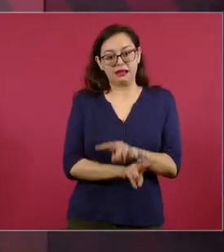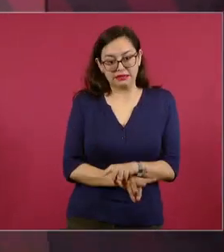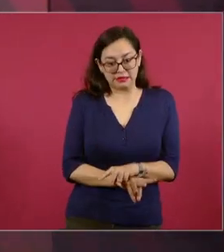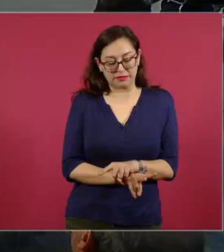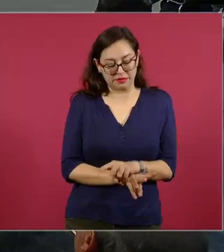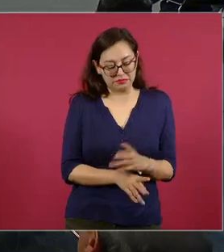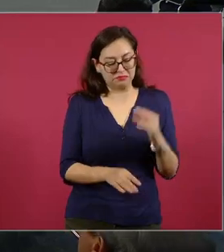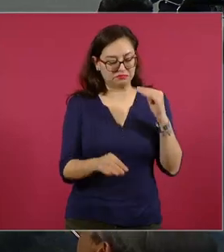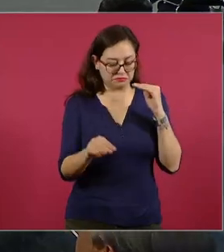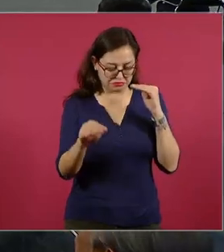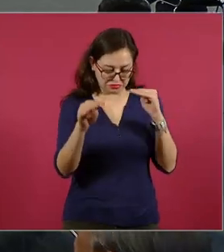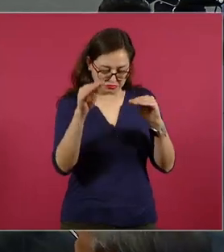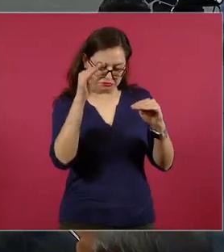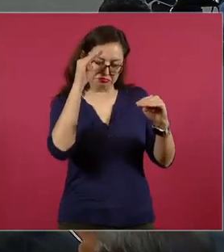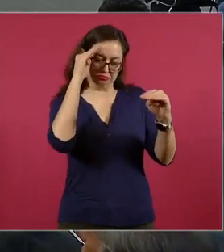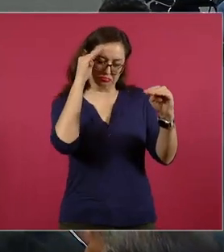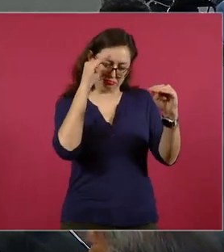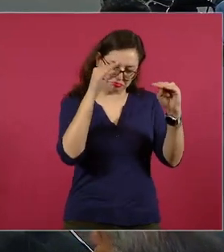ansias